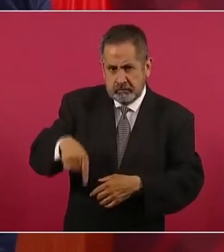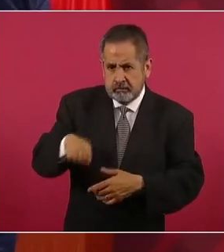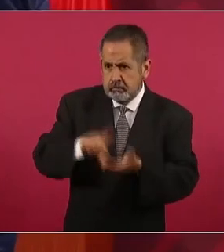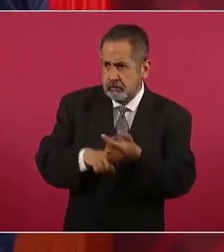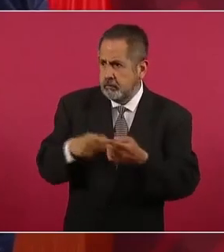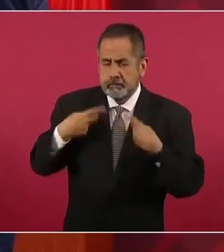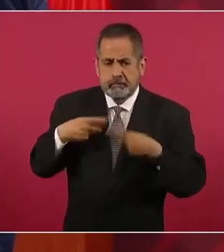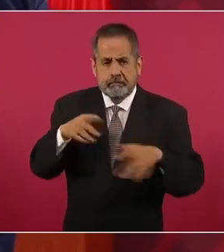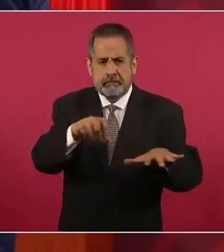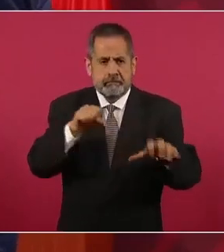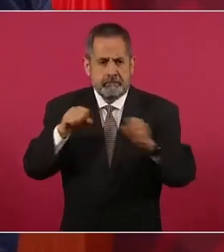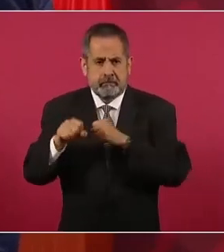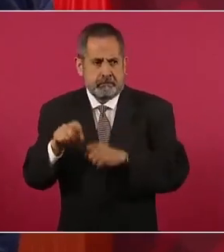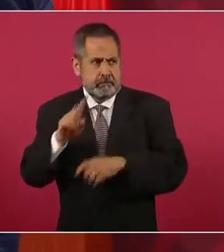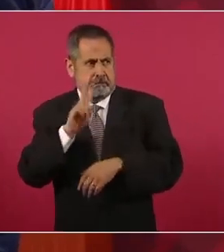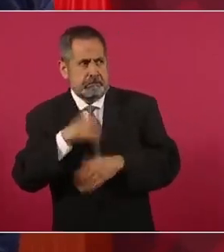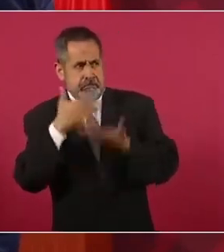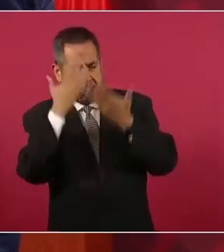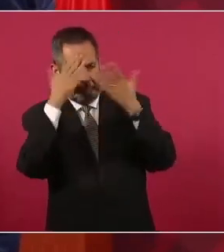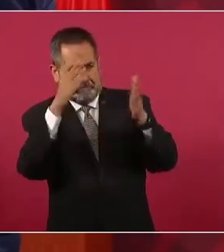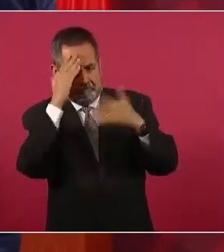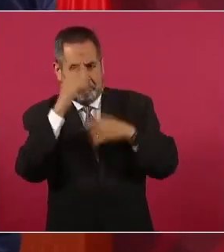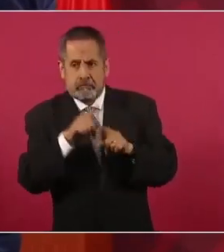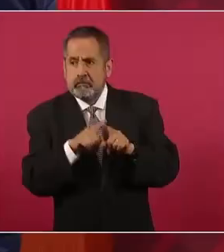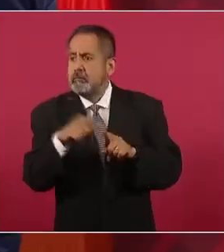personas secuestradas? No lo sabía. ¿Al lado de usted?